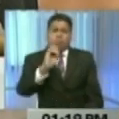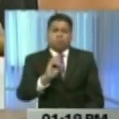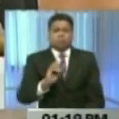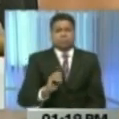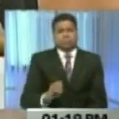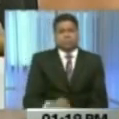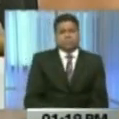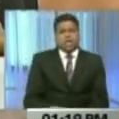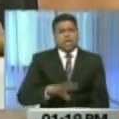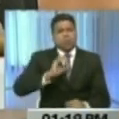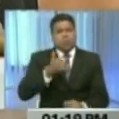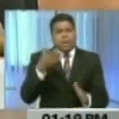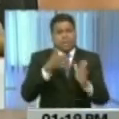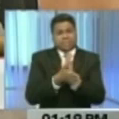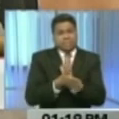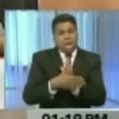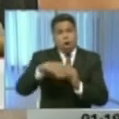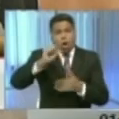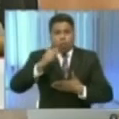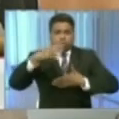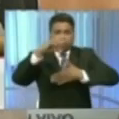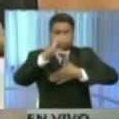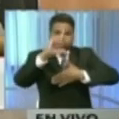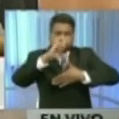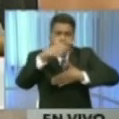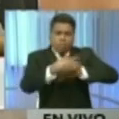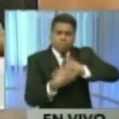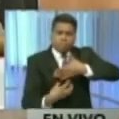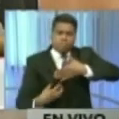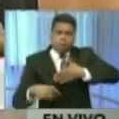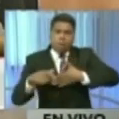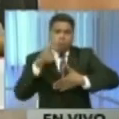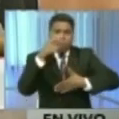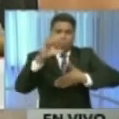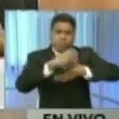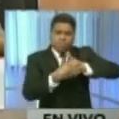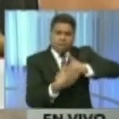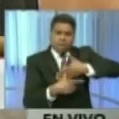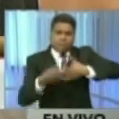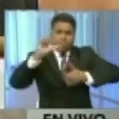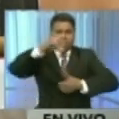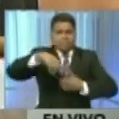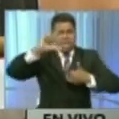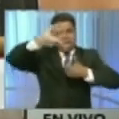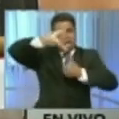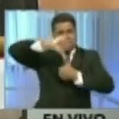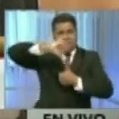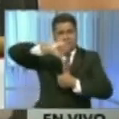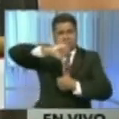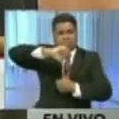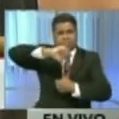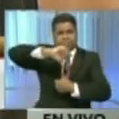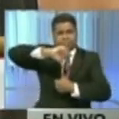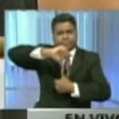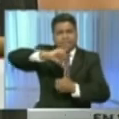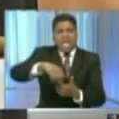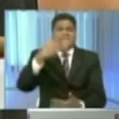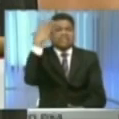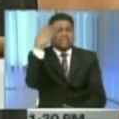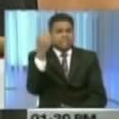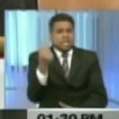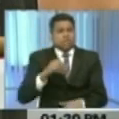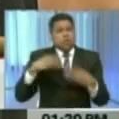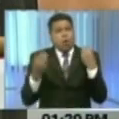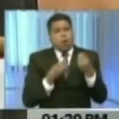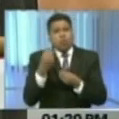otros países de la región, específicamente los pueblos de Latinoamérica y el Caribe. Entendiendo esto,